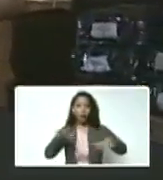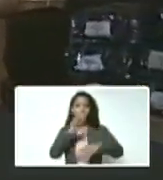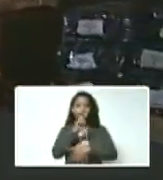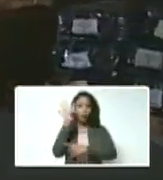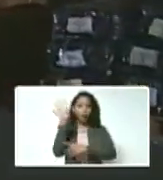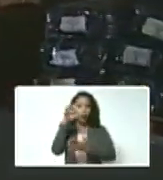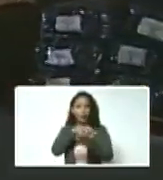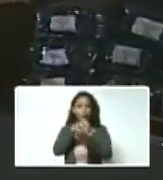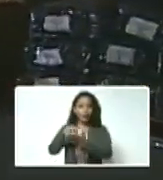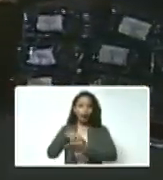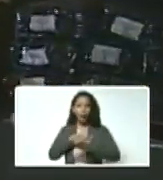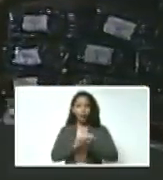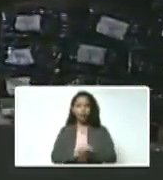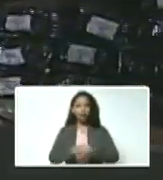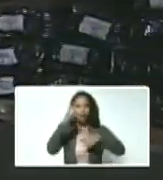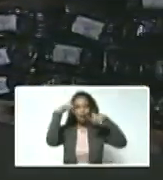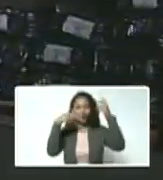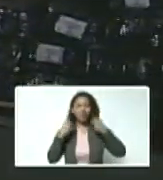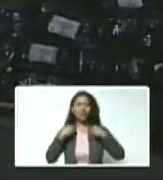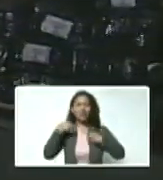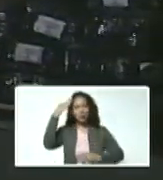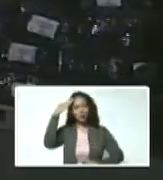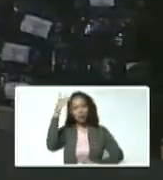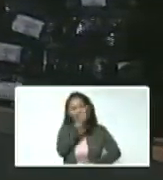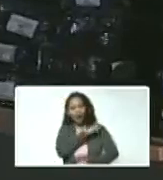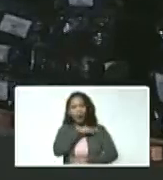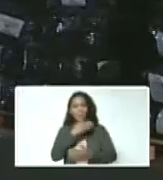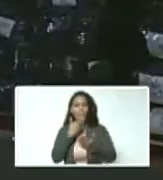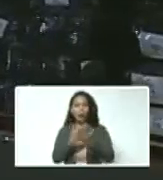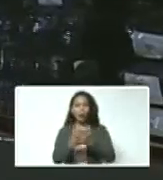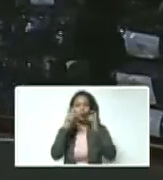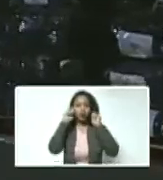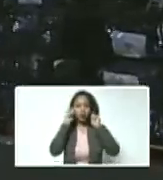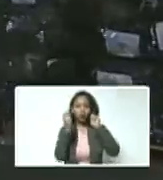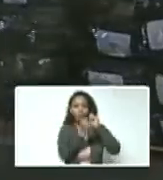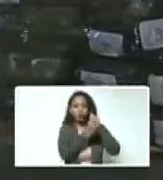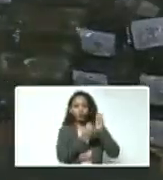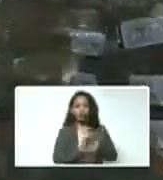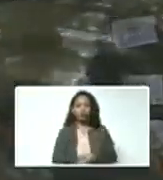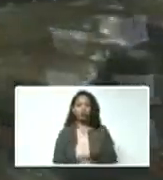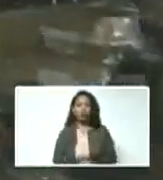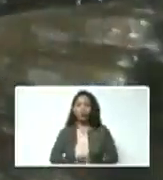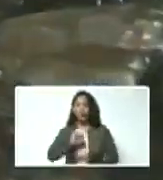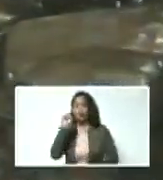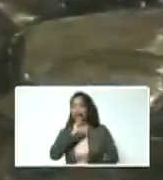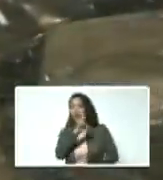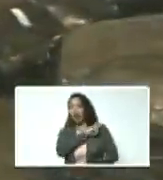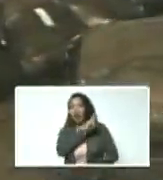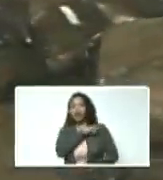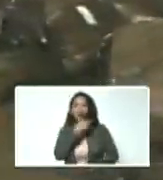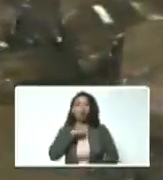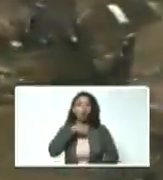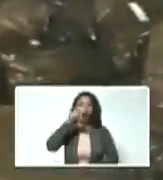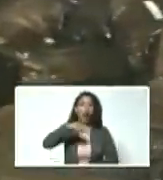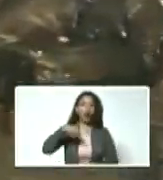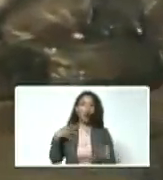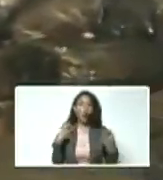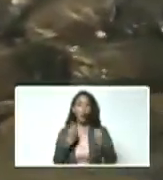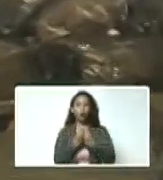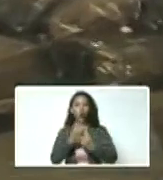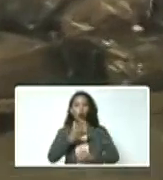estados. Chávez vive, mi comandante en jefe. Permiso para retirarme el tapaboca. Sí, mi comandante en jefe, nos encontramos acá acompañados de